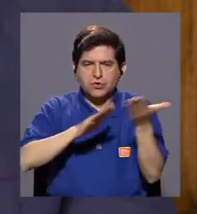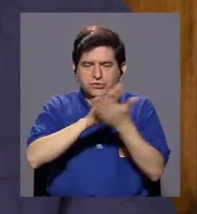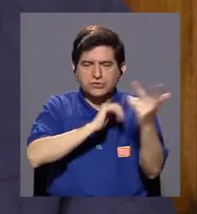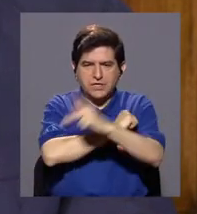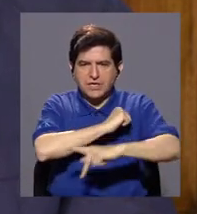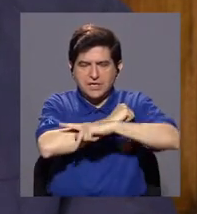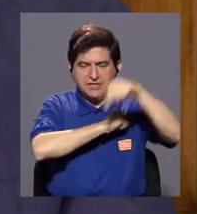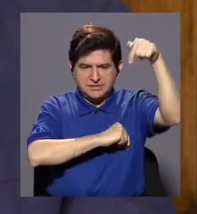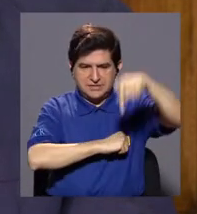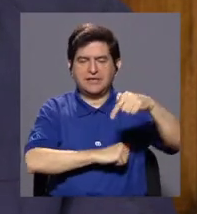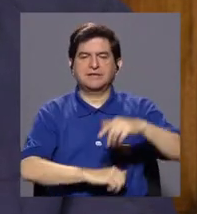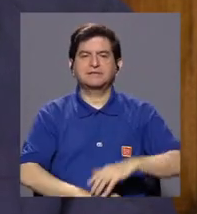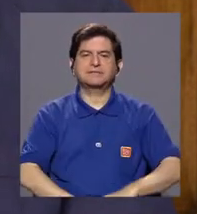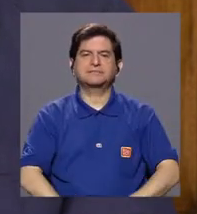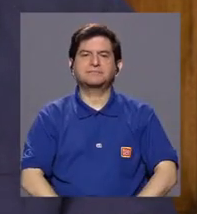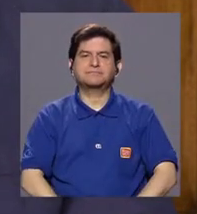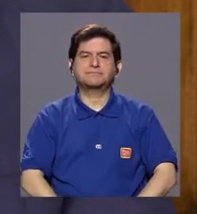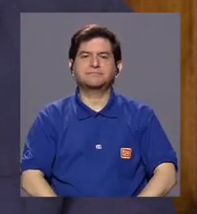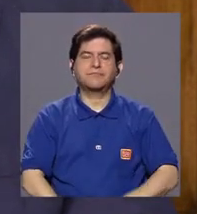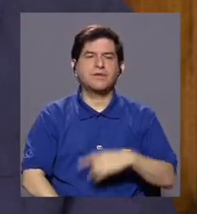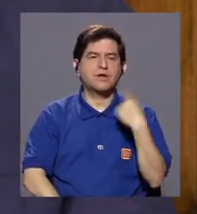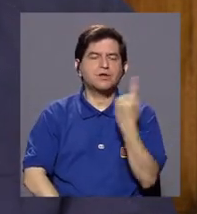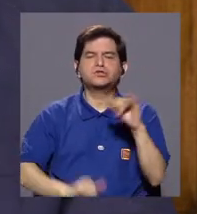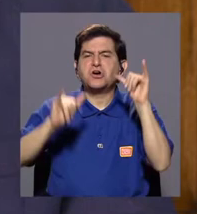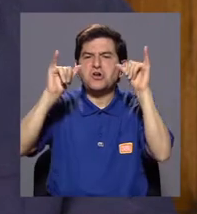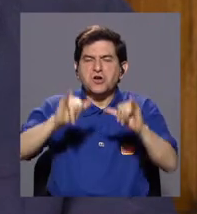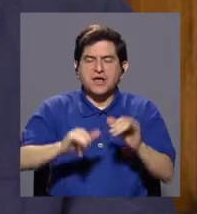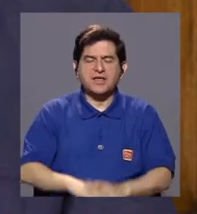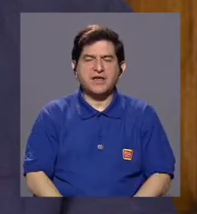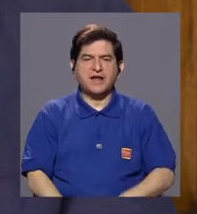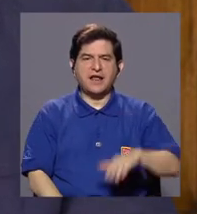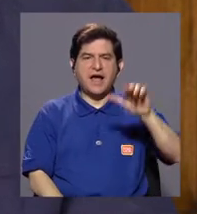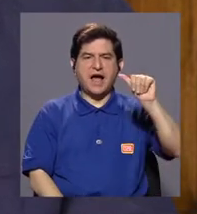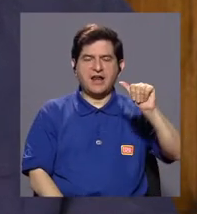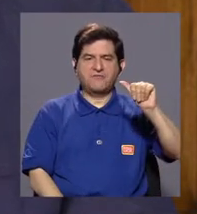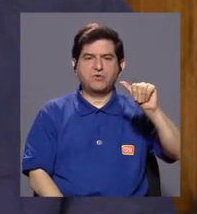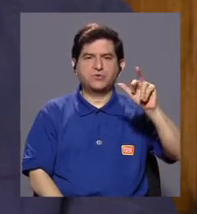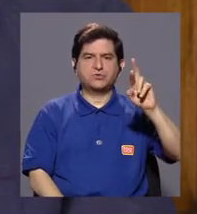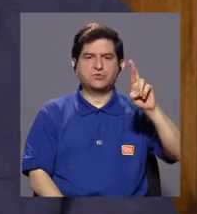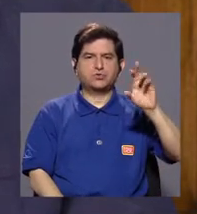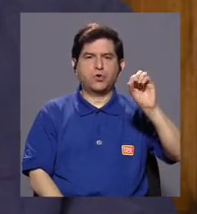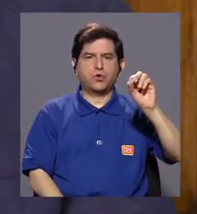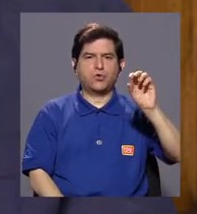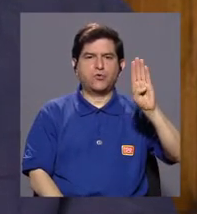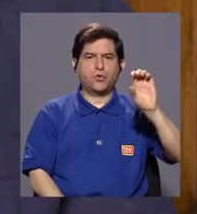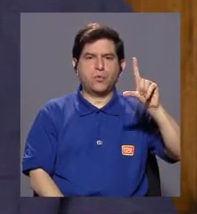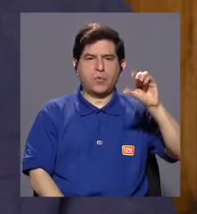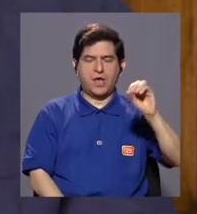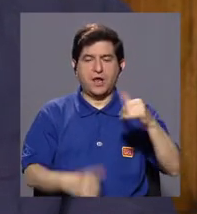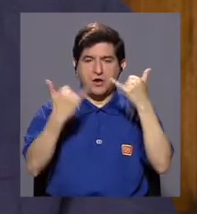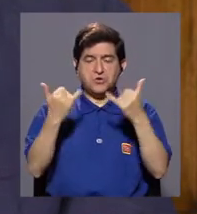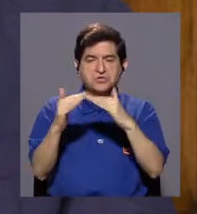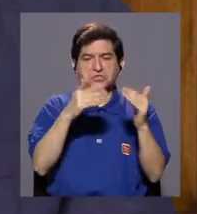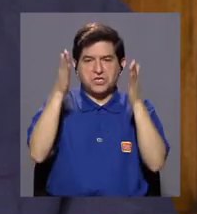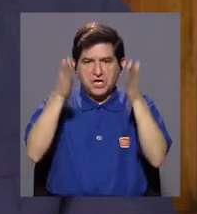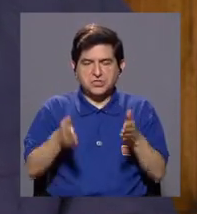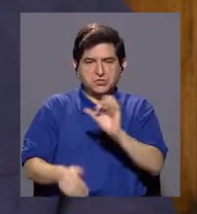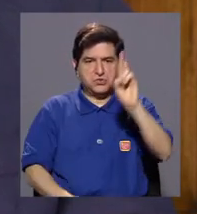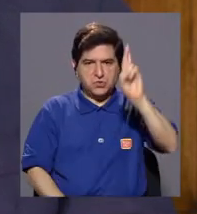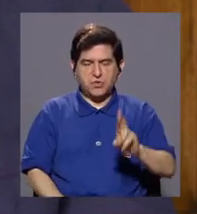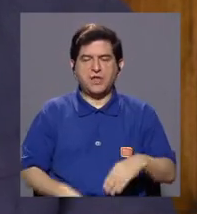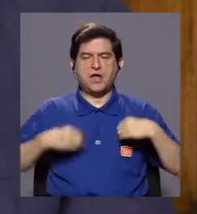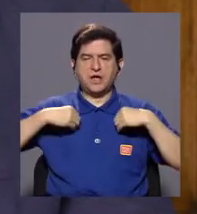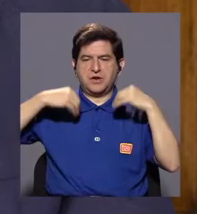país, los que estaban aquí. El único que se quedó fue Alfonso Robelo, que es ya ciudadano costarricense y